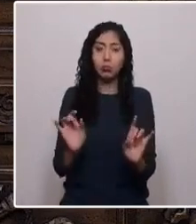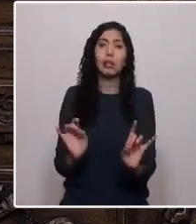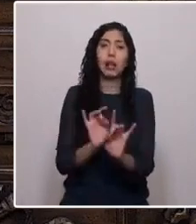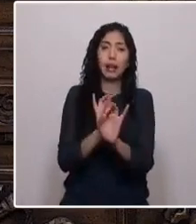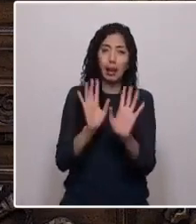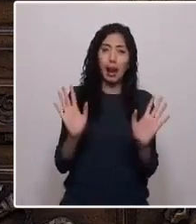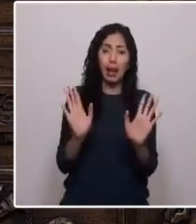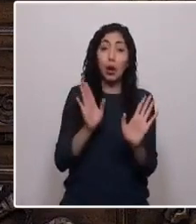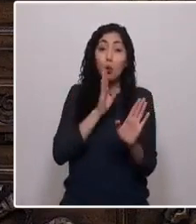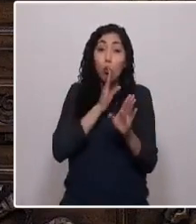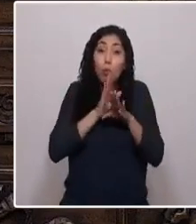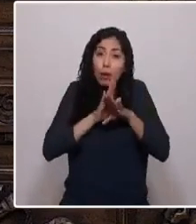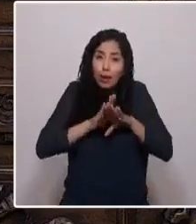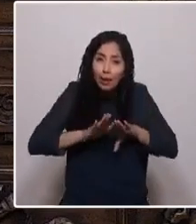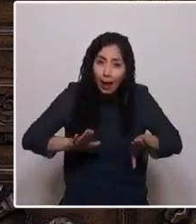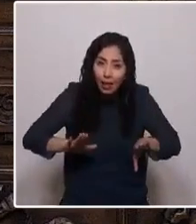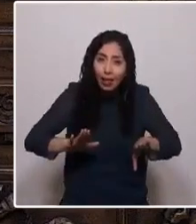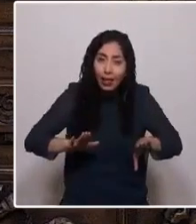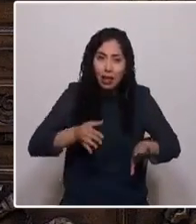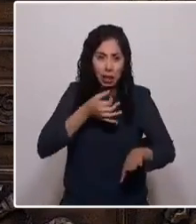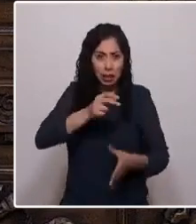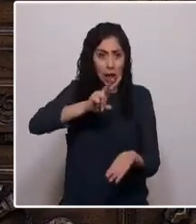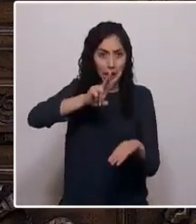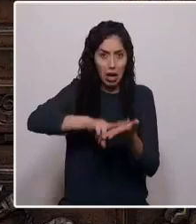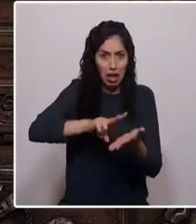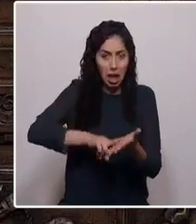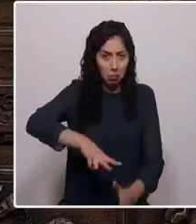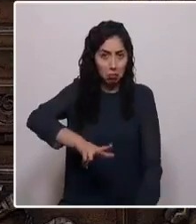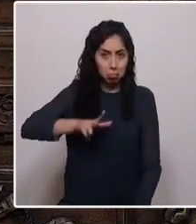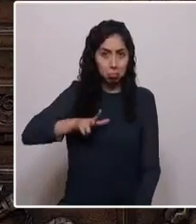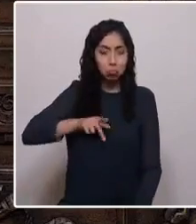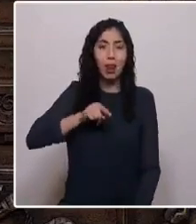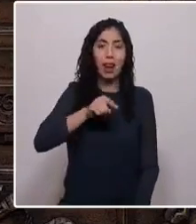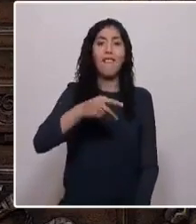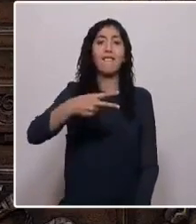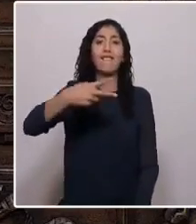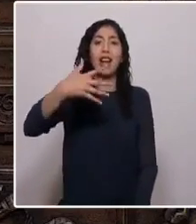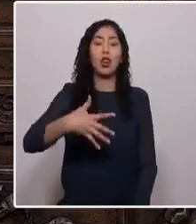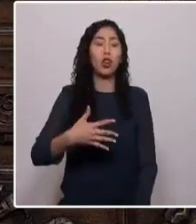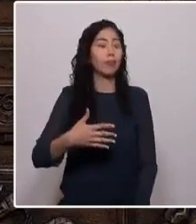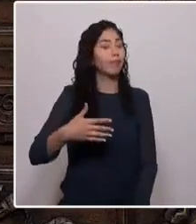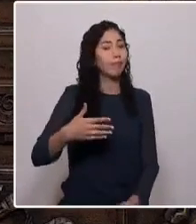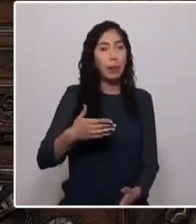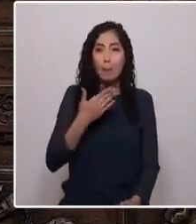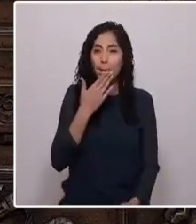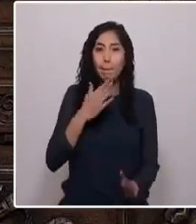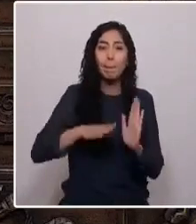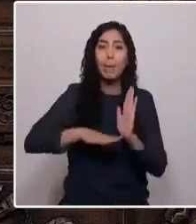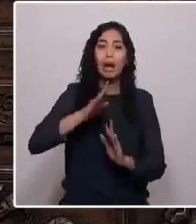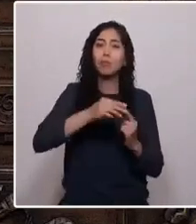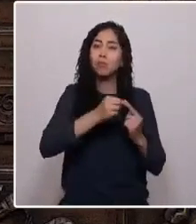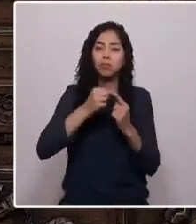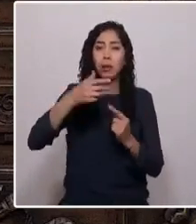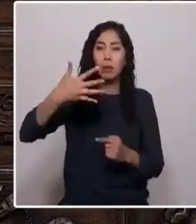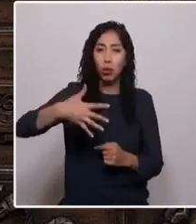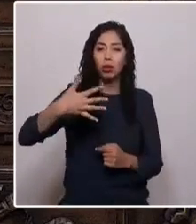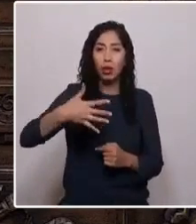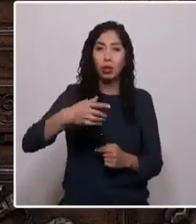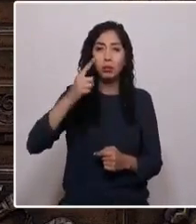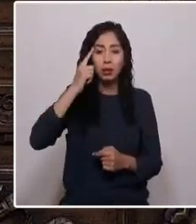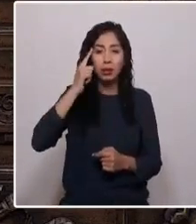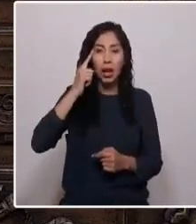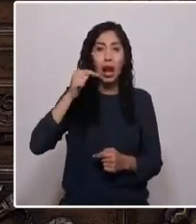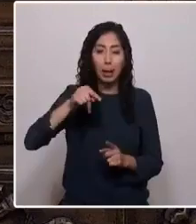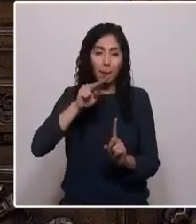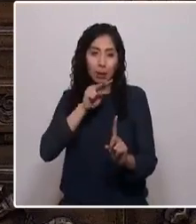la humildad, andar en verdad, y la sensatez son un valor imprescindible a considerar en la perspectiva histórica y